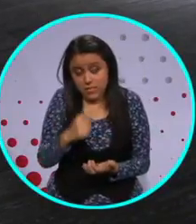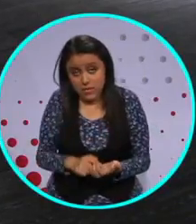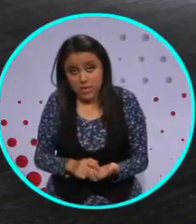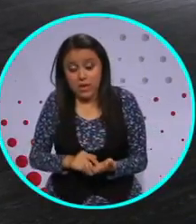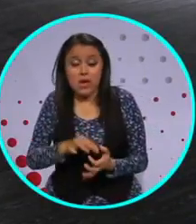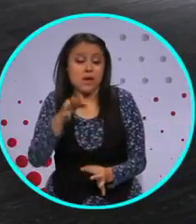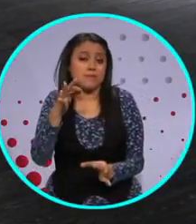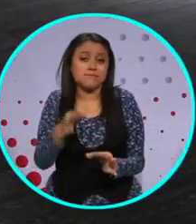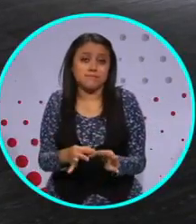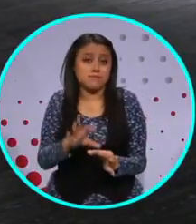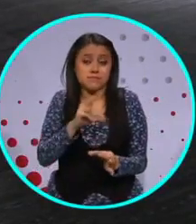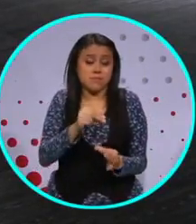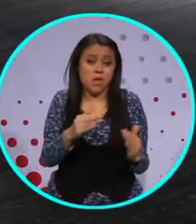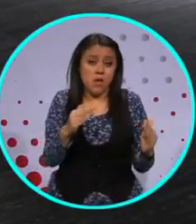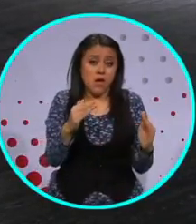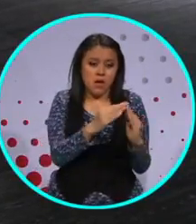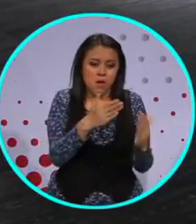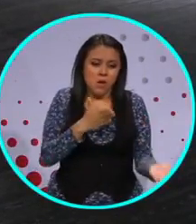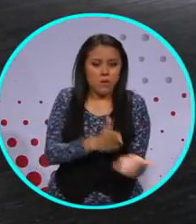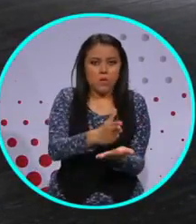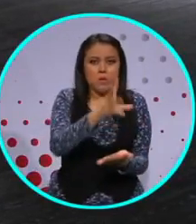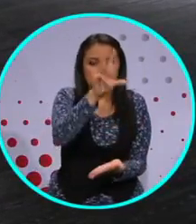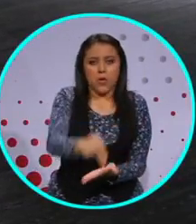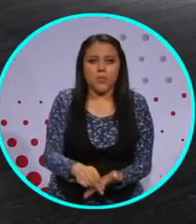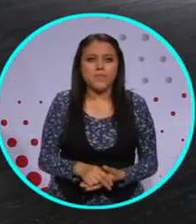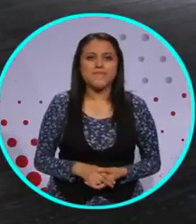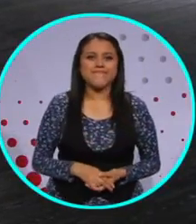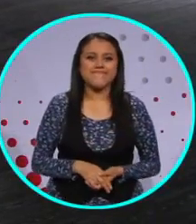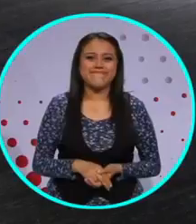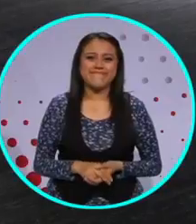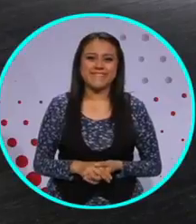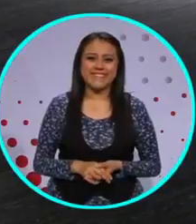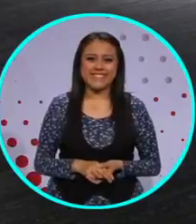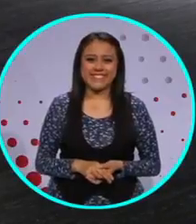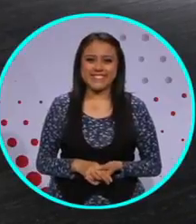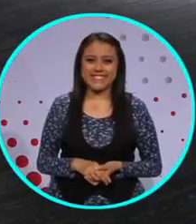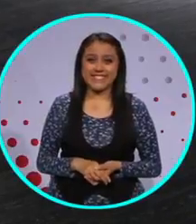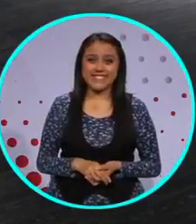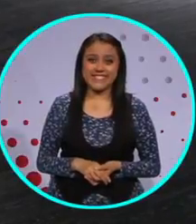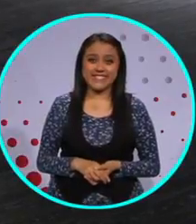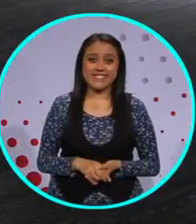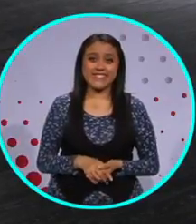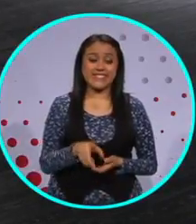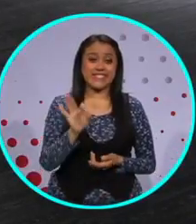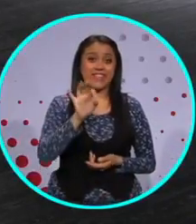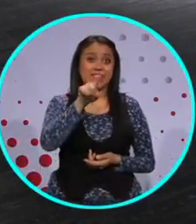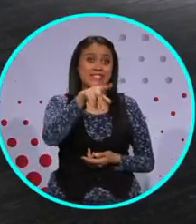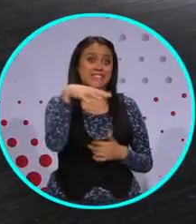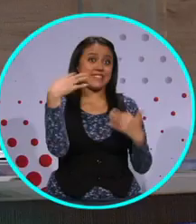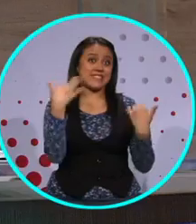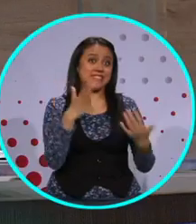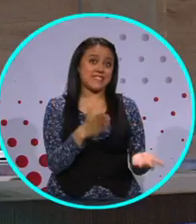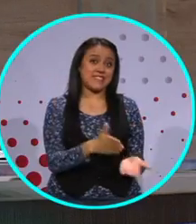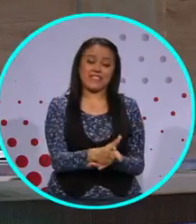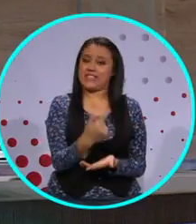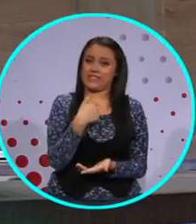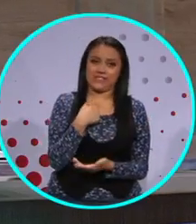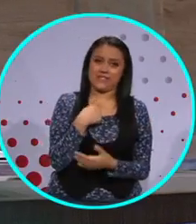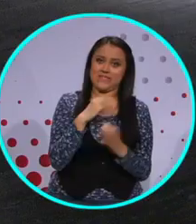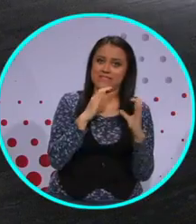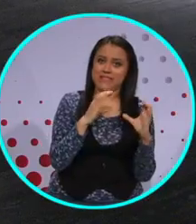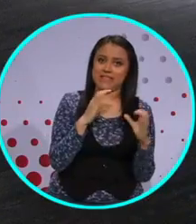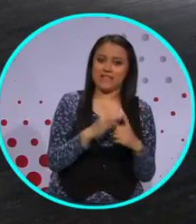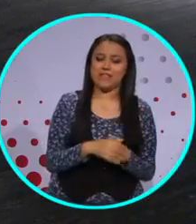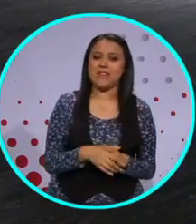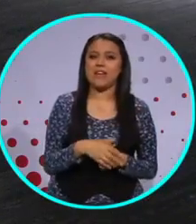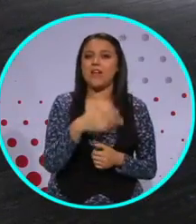y así no hay allanamiento de morada exactamente casi te vas a un ilícito ya lo veo a la